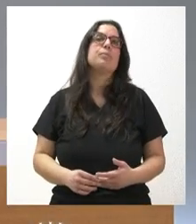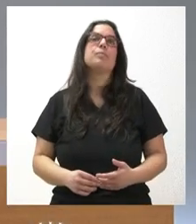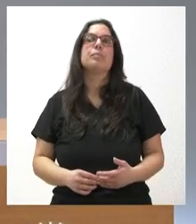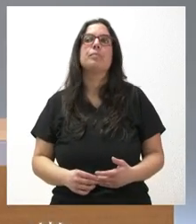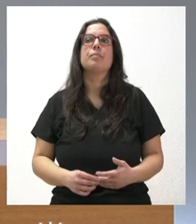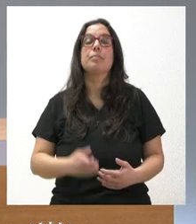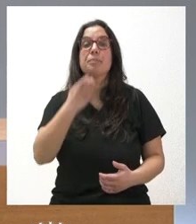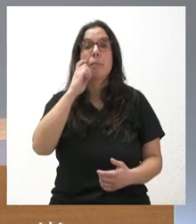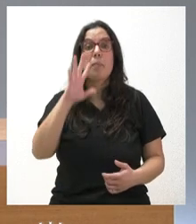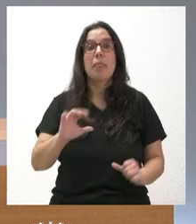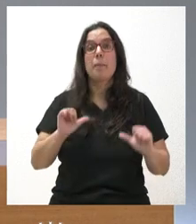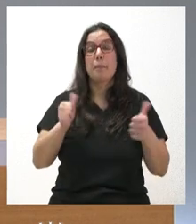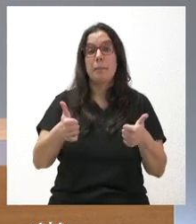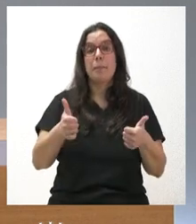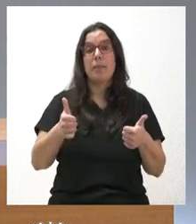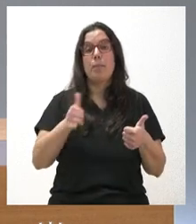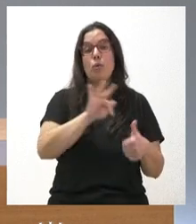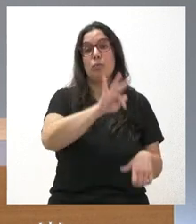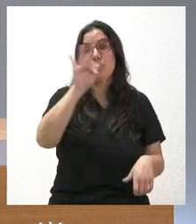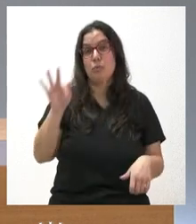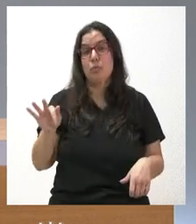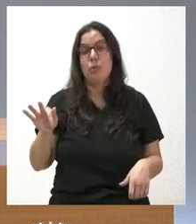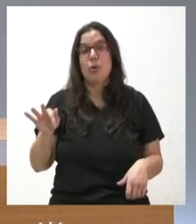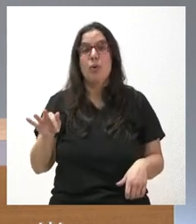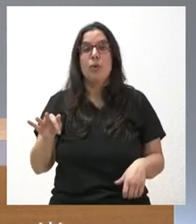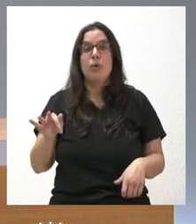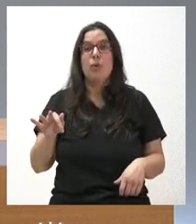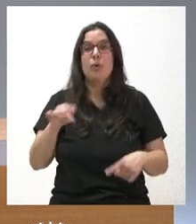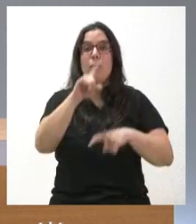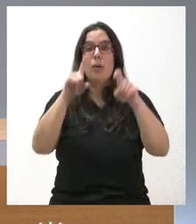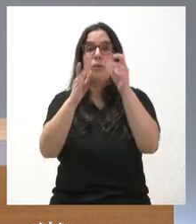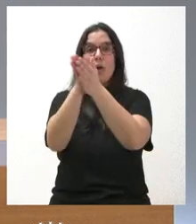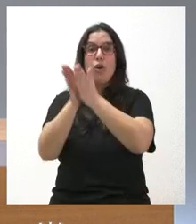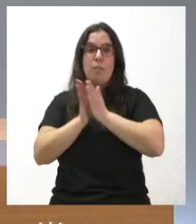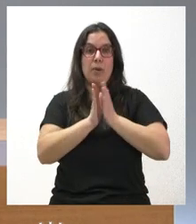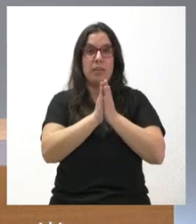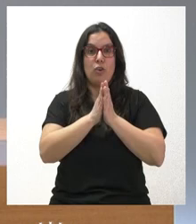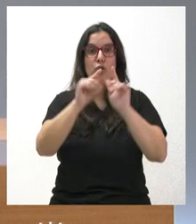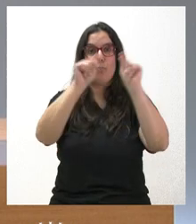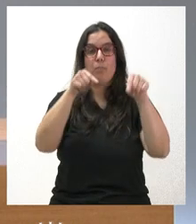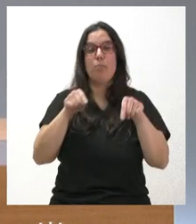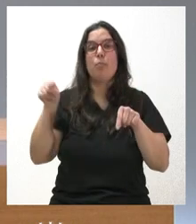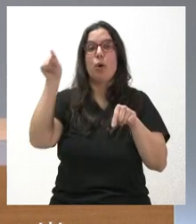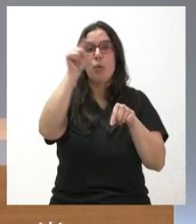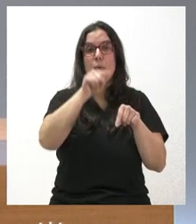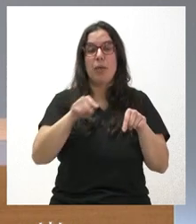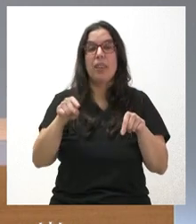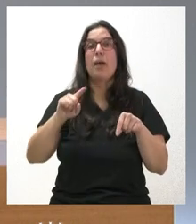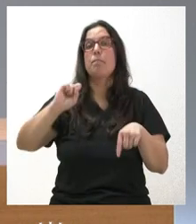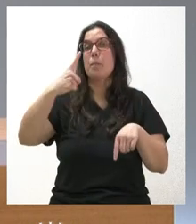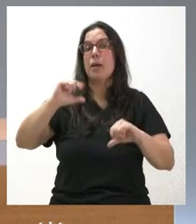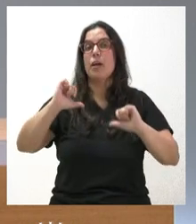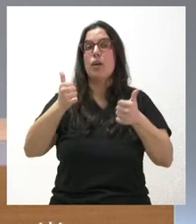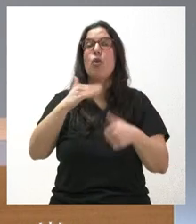si os parece abrimos aquí un turno de preguntas con los compañeros de las provincias lo vamos a iniciar